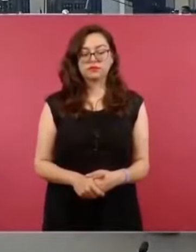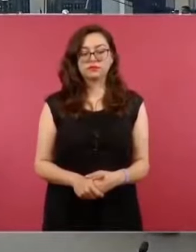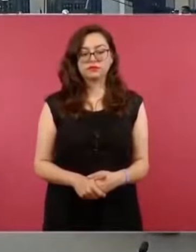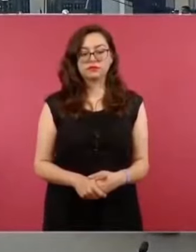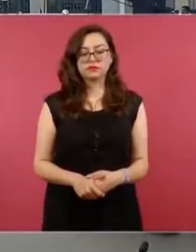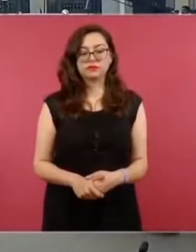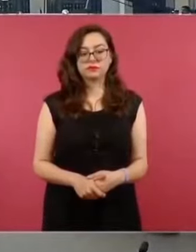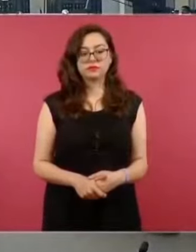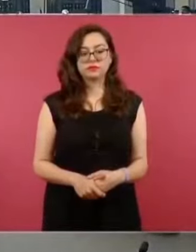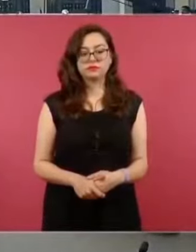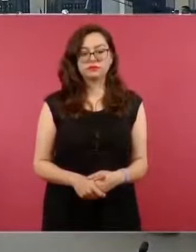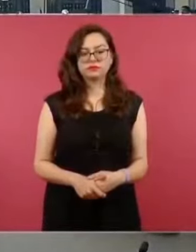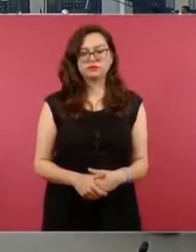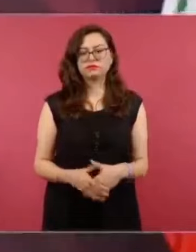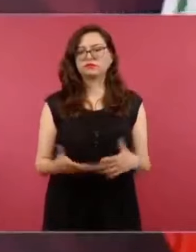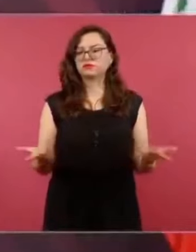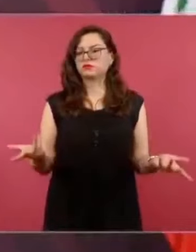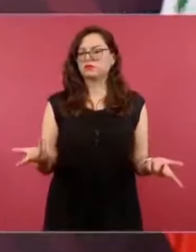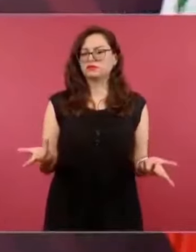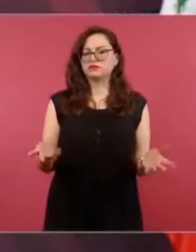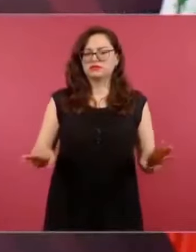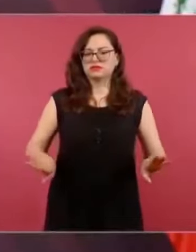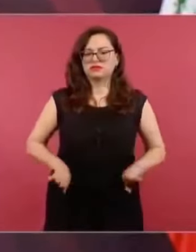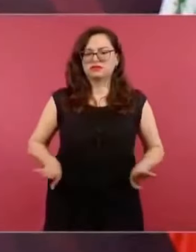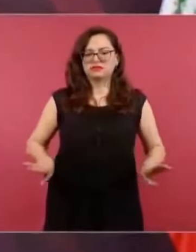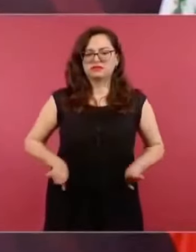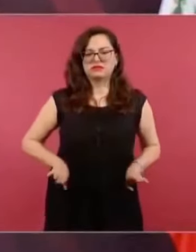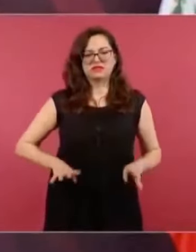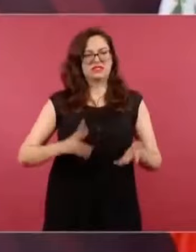exagerados, extravagantes,